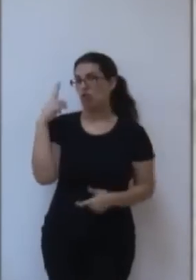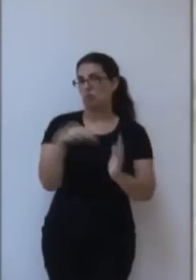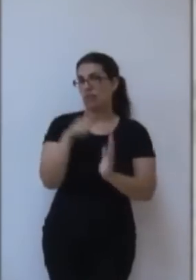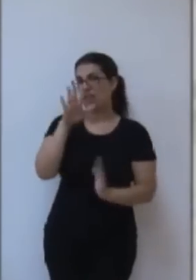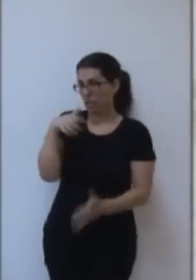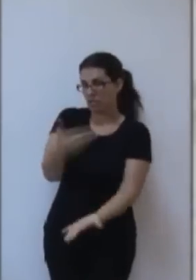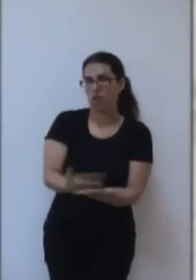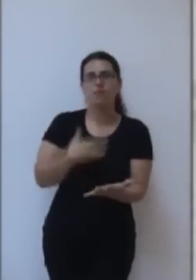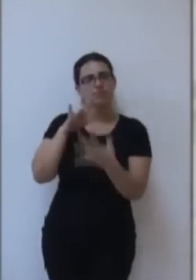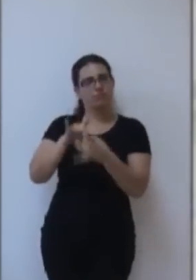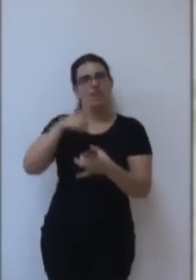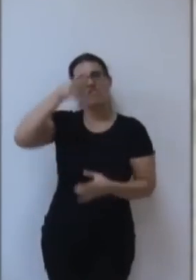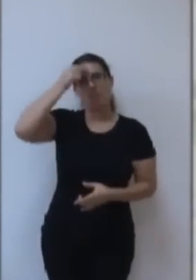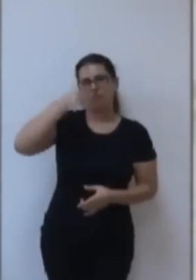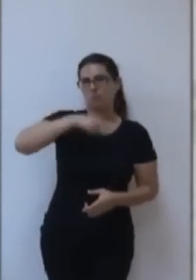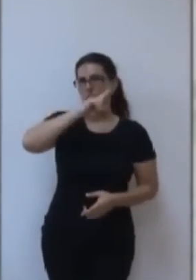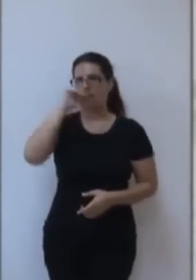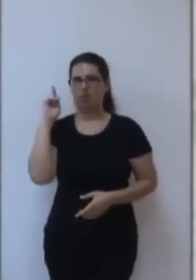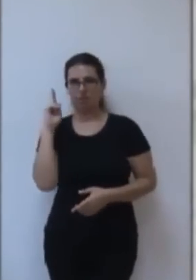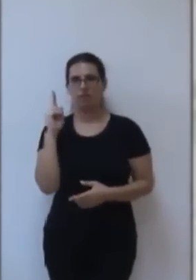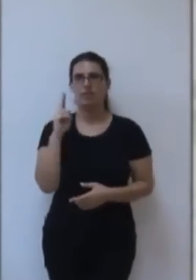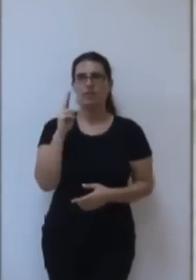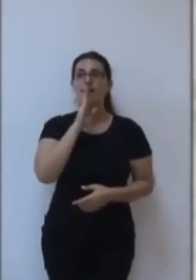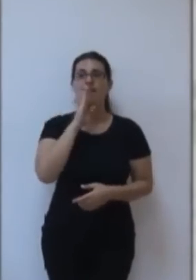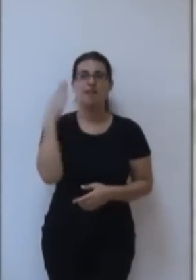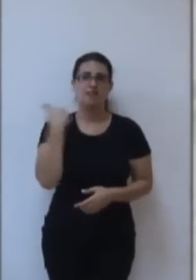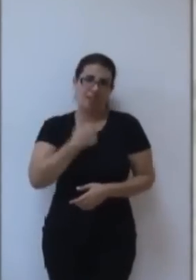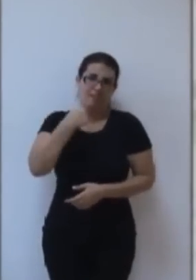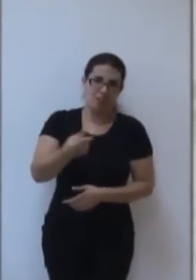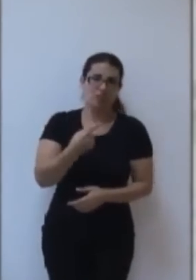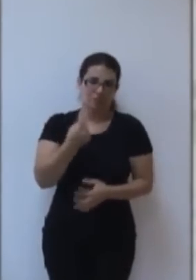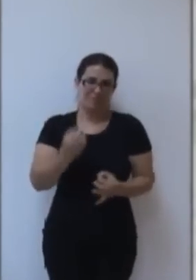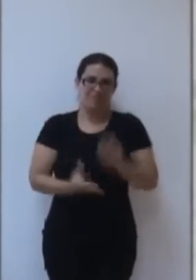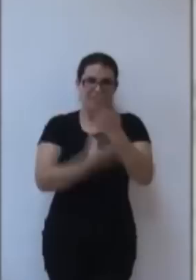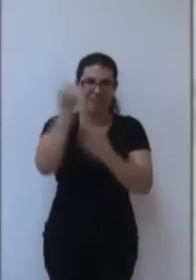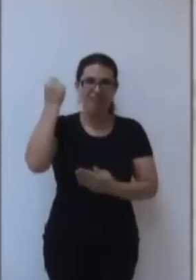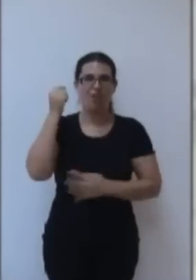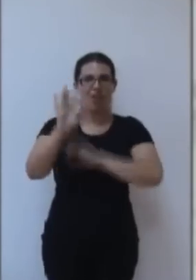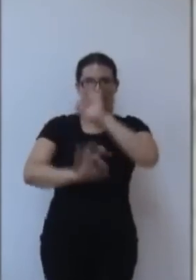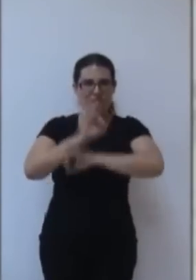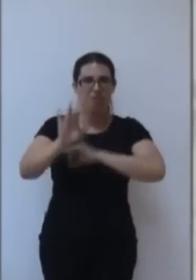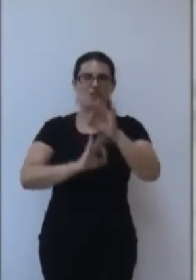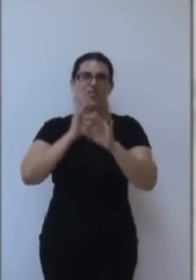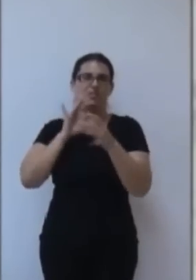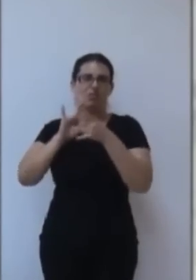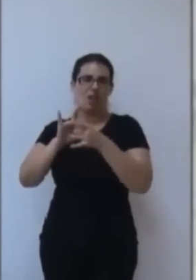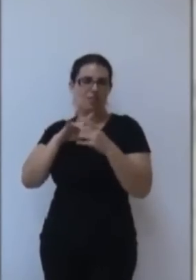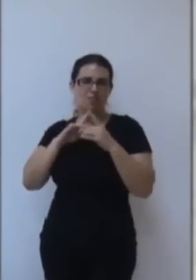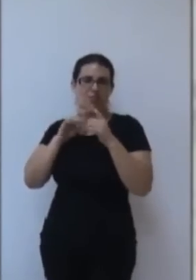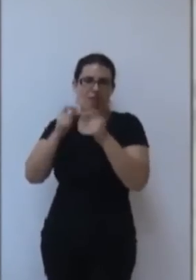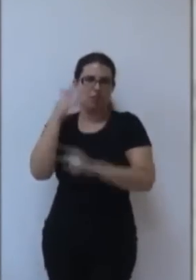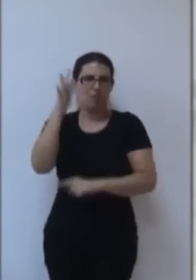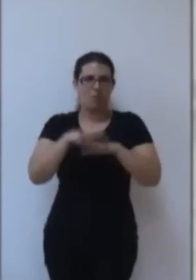pues vinculada a FEAPS Madrid, ¿no? Que como sabéis y como hemos dicho antes, pues es la Federación de Organizaciones en favor de personas con discapacidad